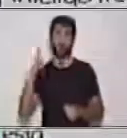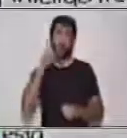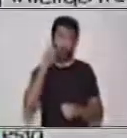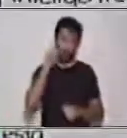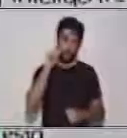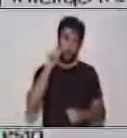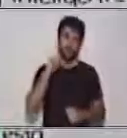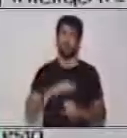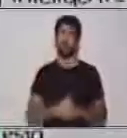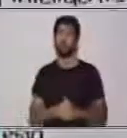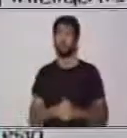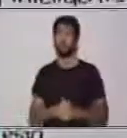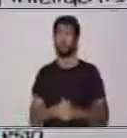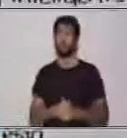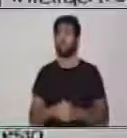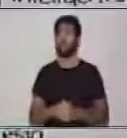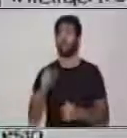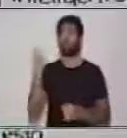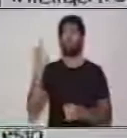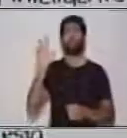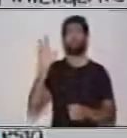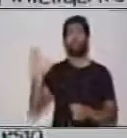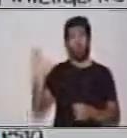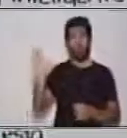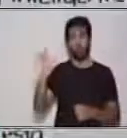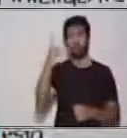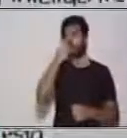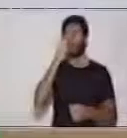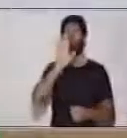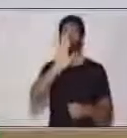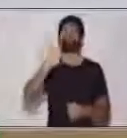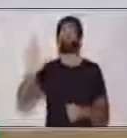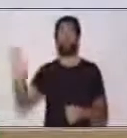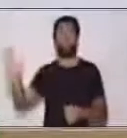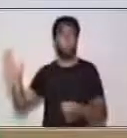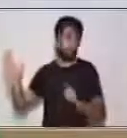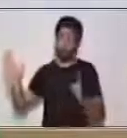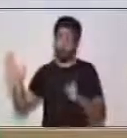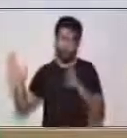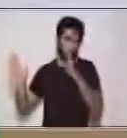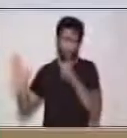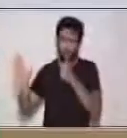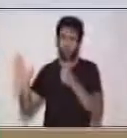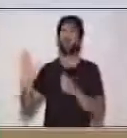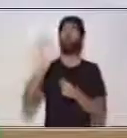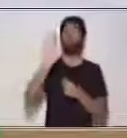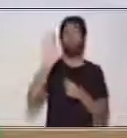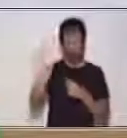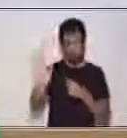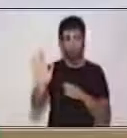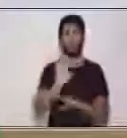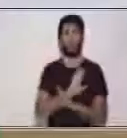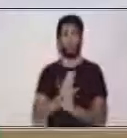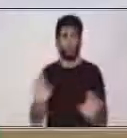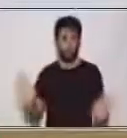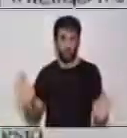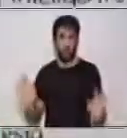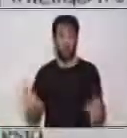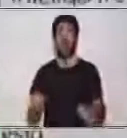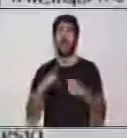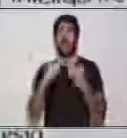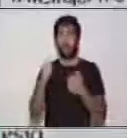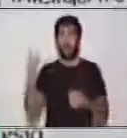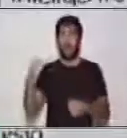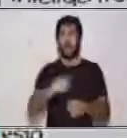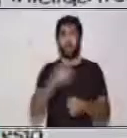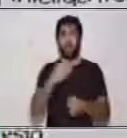y el pronombre su. Si la leemos nuevamente sustituyendo esas palabras, el profesor